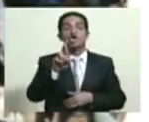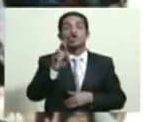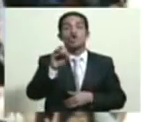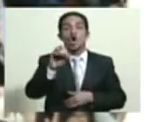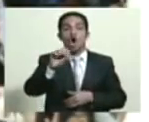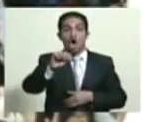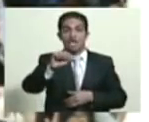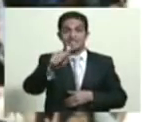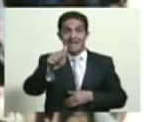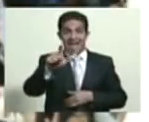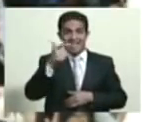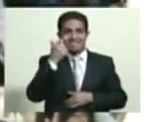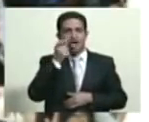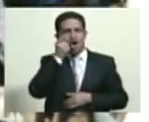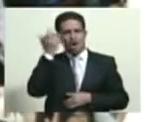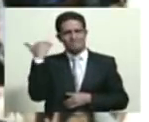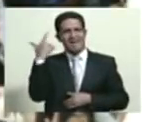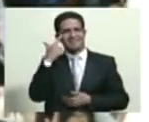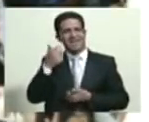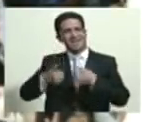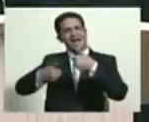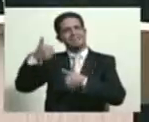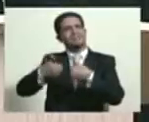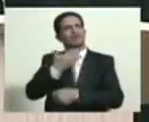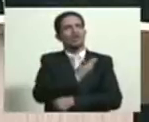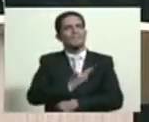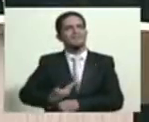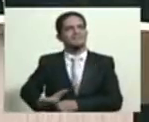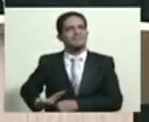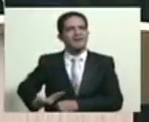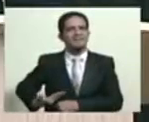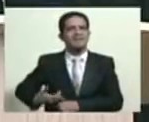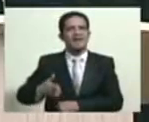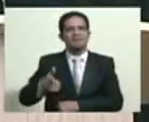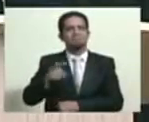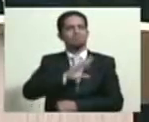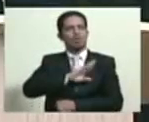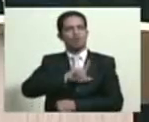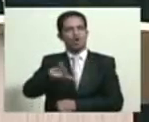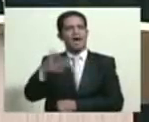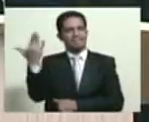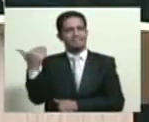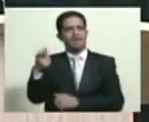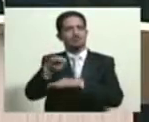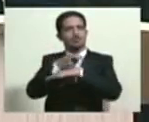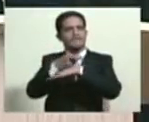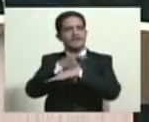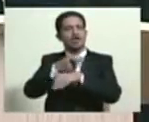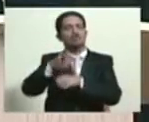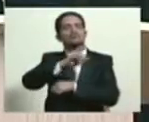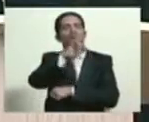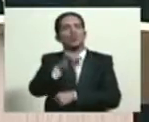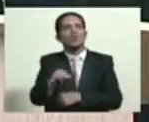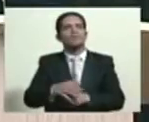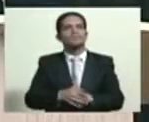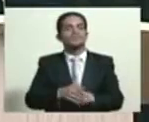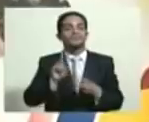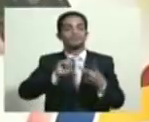Así, Rosales en República Dominicana siempre le tomaban fotos porque siempre estaba tratando de esconderse. Aquí está Ramos